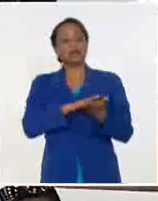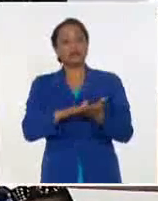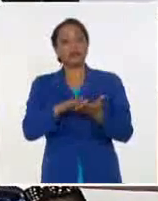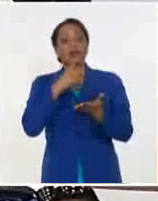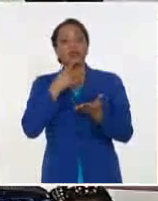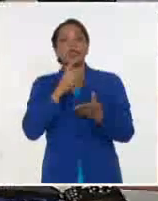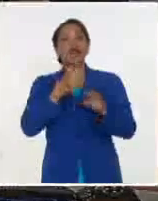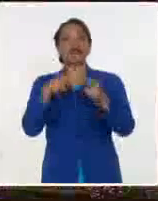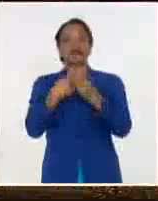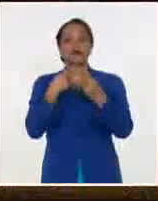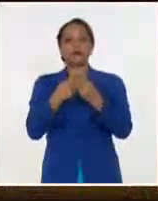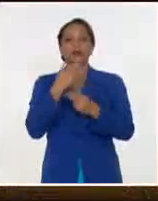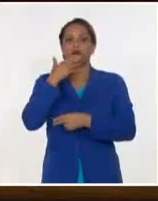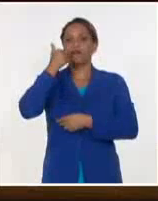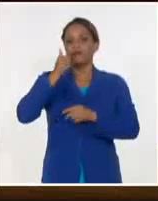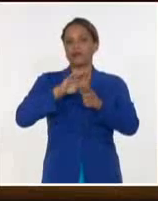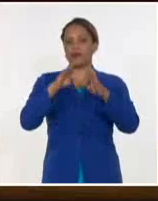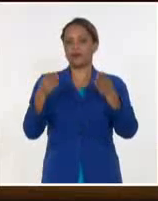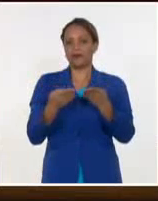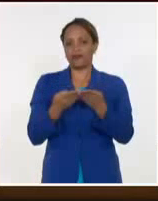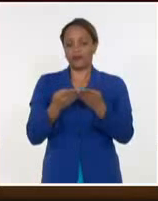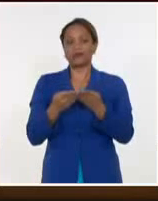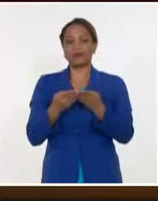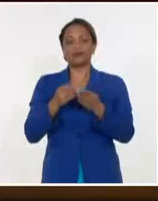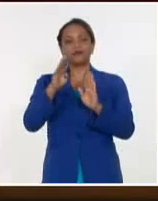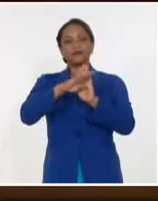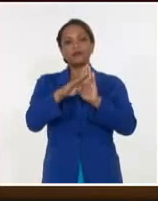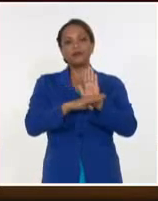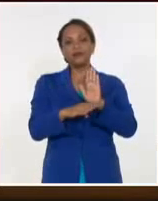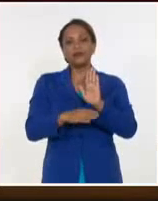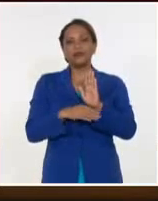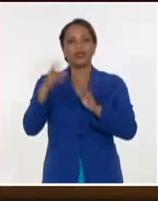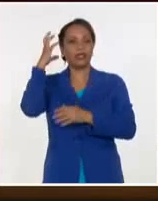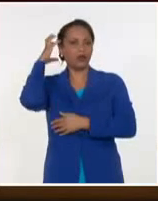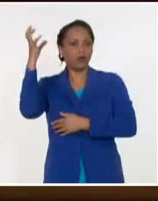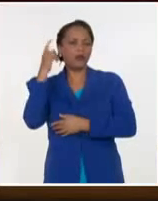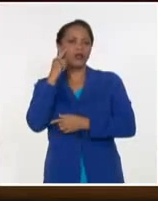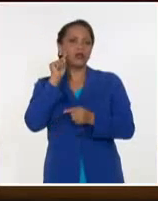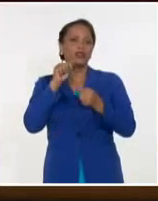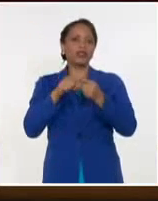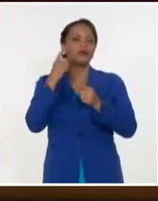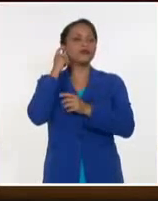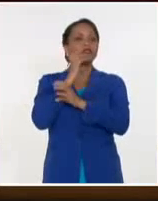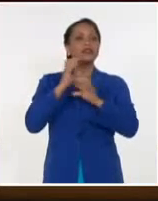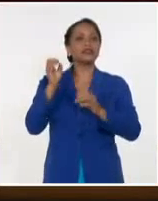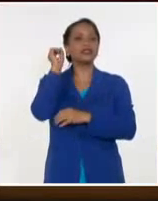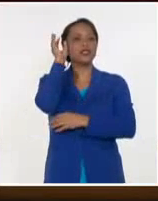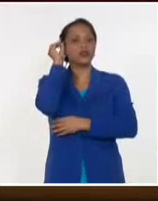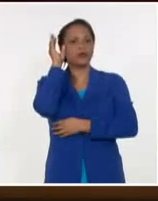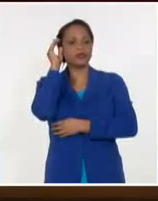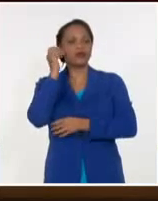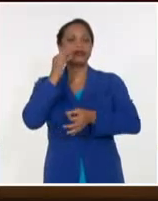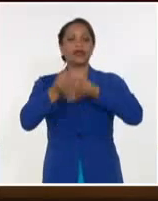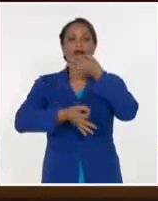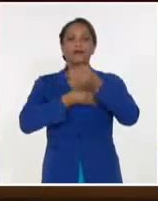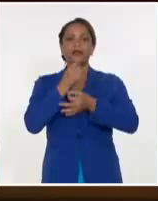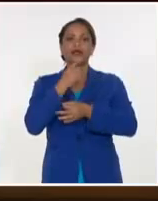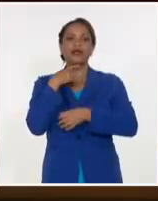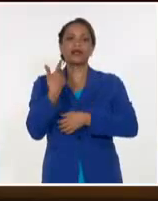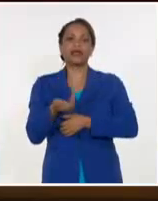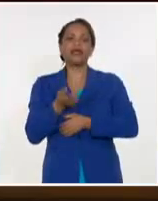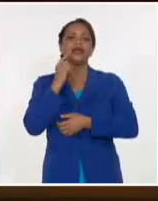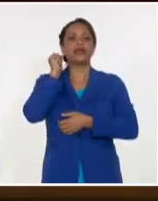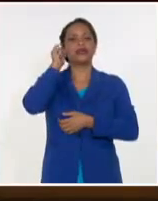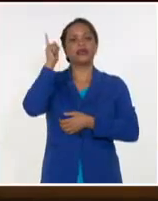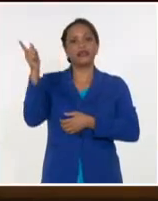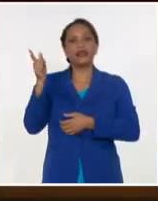con los mejores del mundo. Un programa de gestión de gobierno basado en ciencia e innovación traduce las ideas en